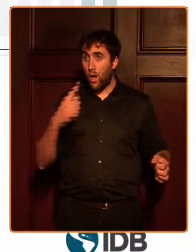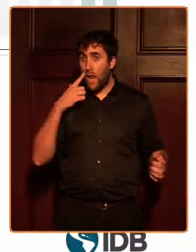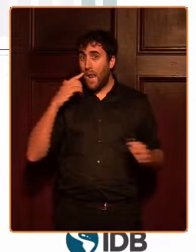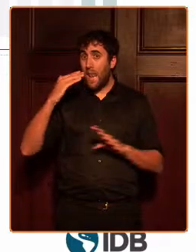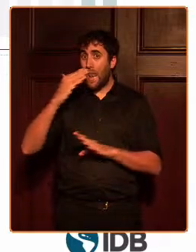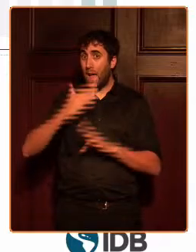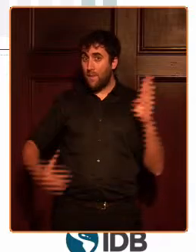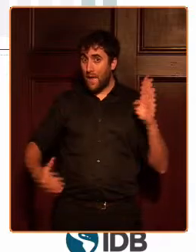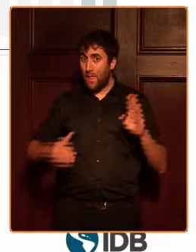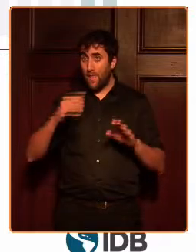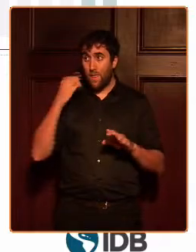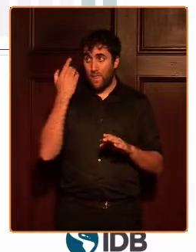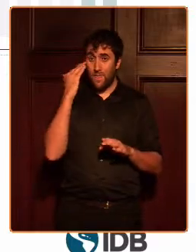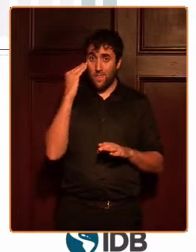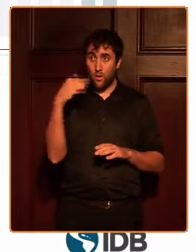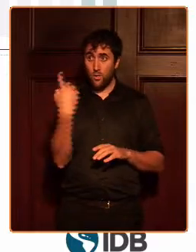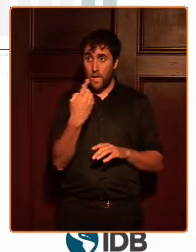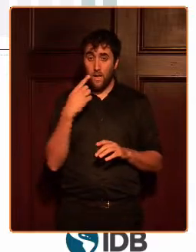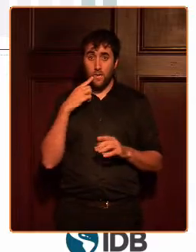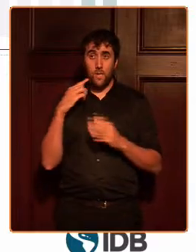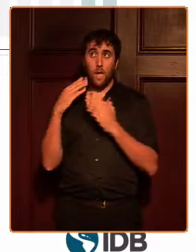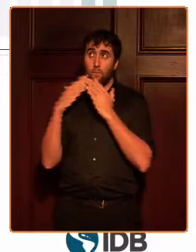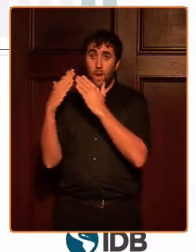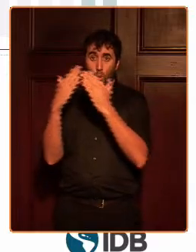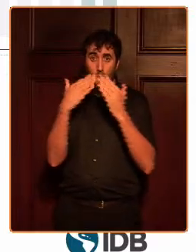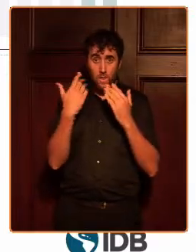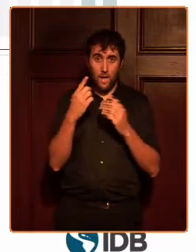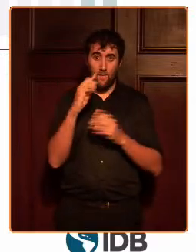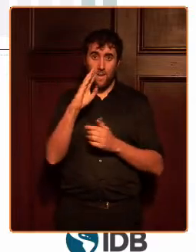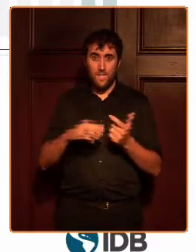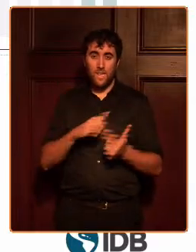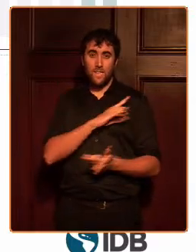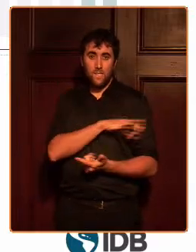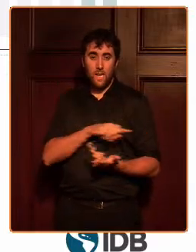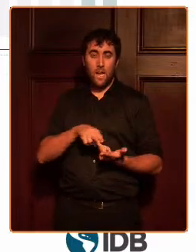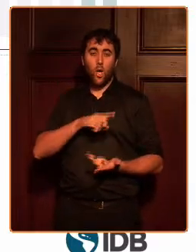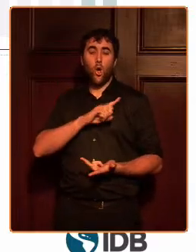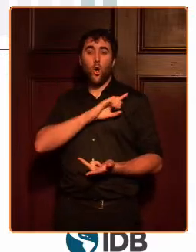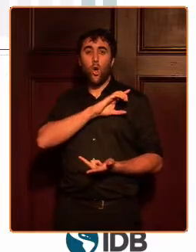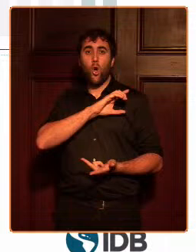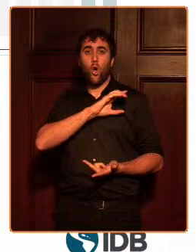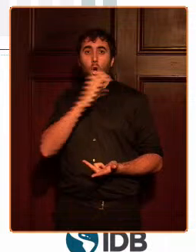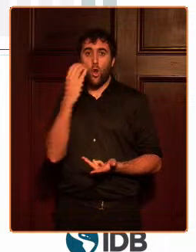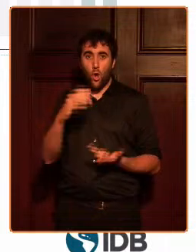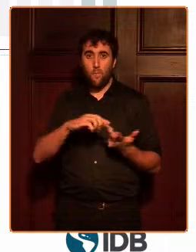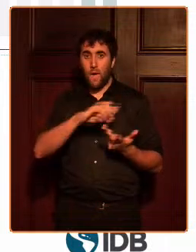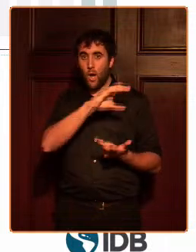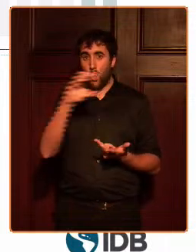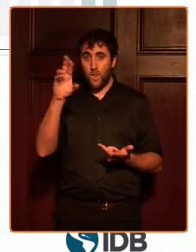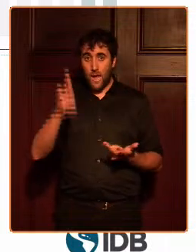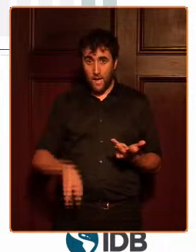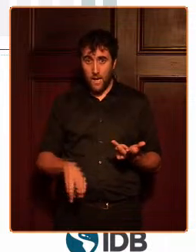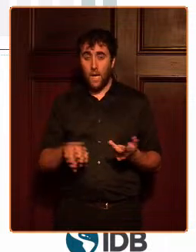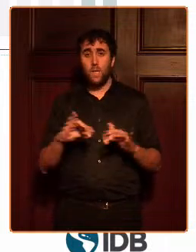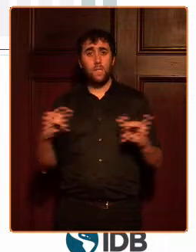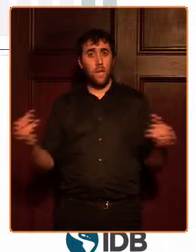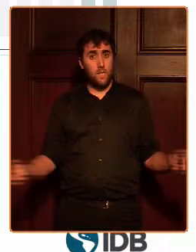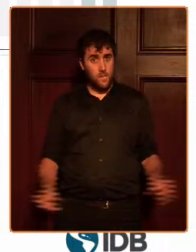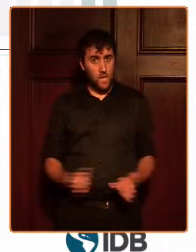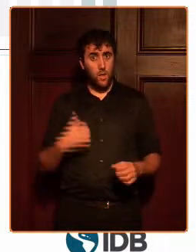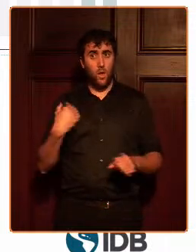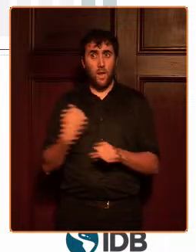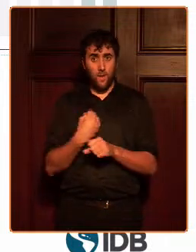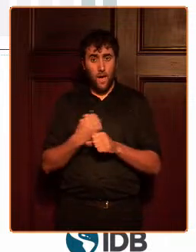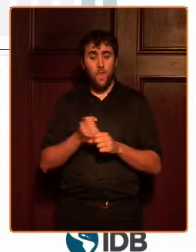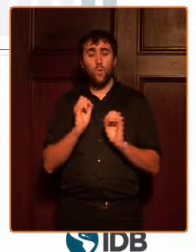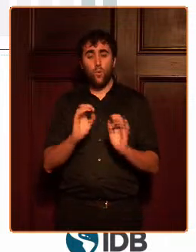los docentes en los países que tomaron las pruebas TALIS, Brasil, Chile, Colombia y Costa Rica, están utilizando ya